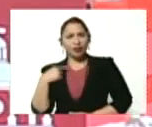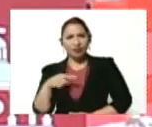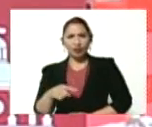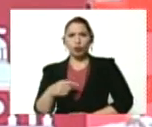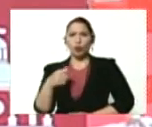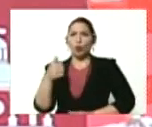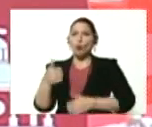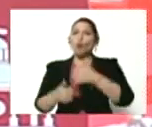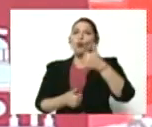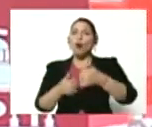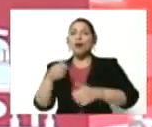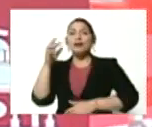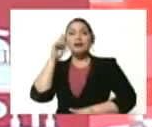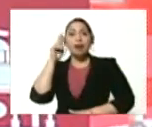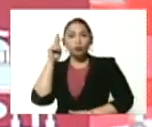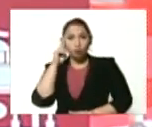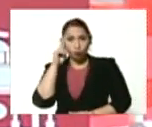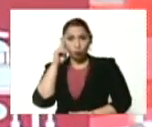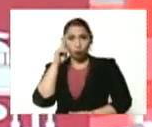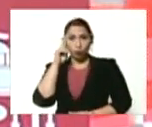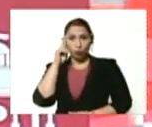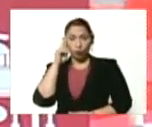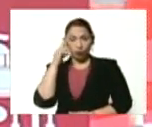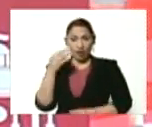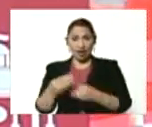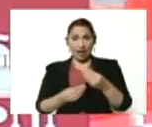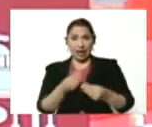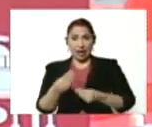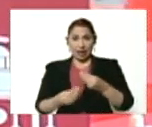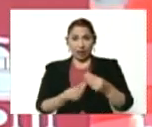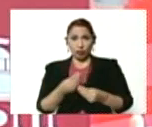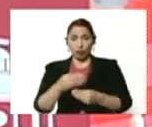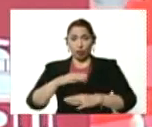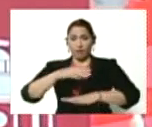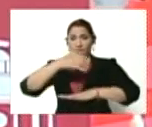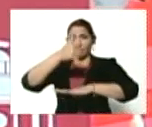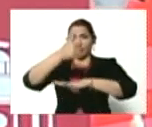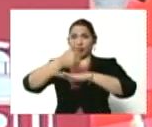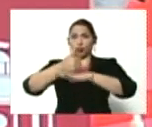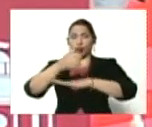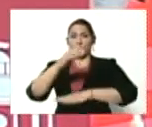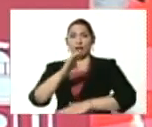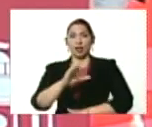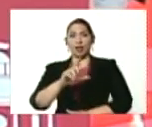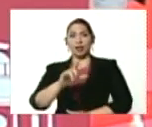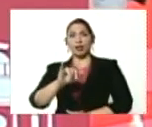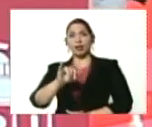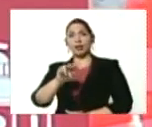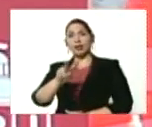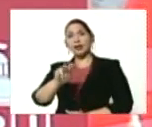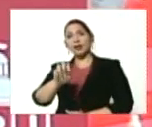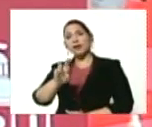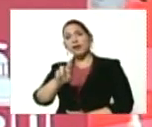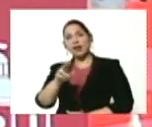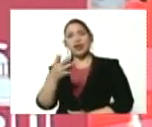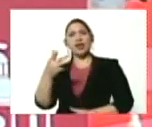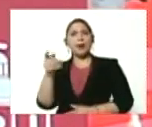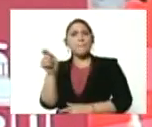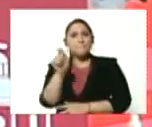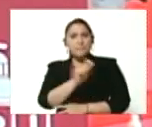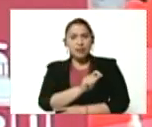habría sido la razón por la cual fue defenestrado, fue apartado de la jefatura Cliver Alcalá Cordones en el mes